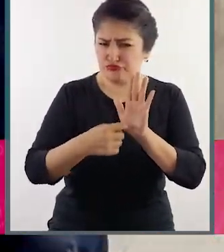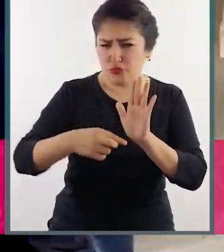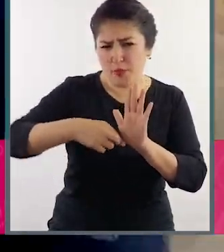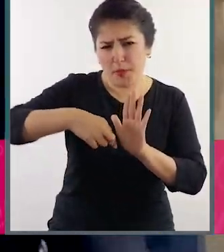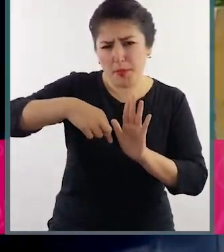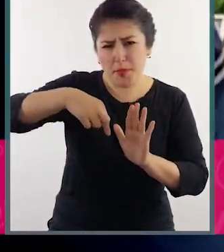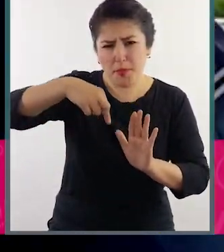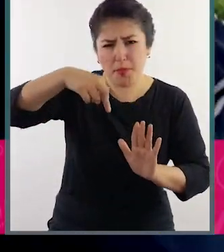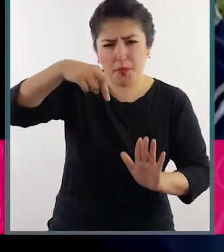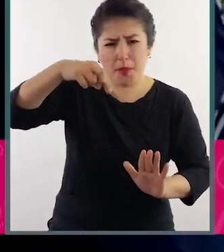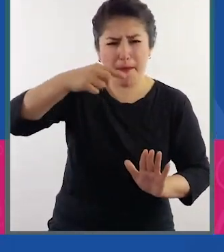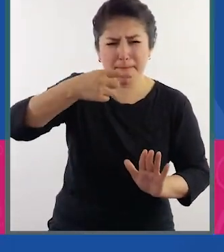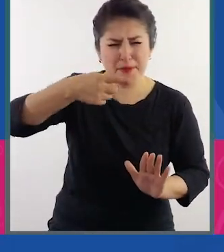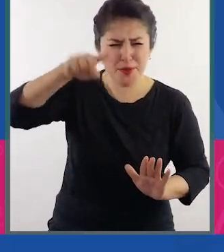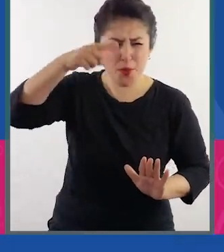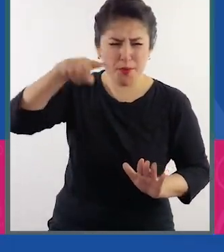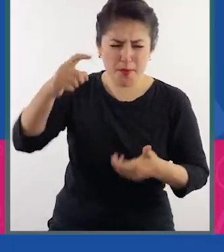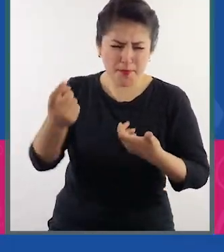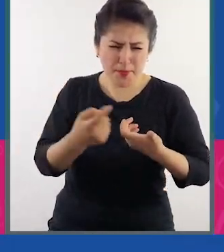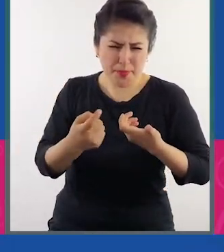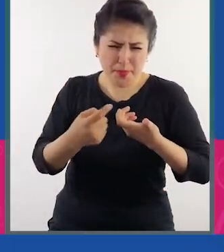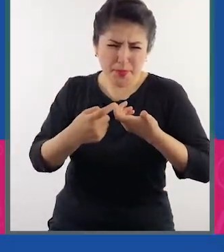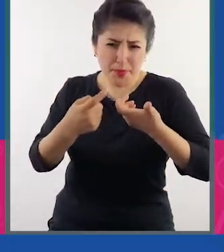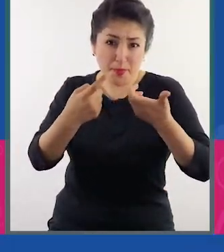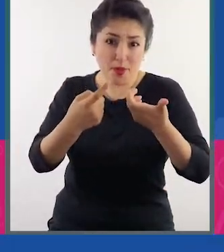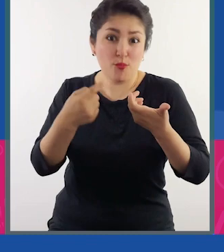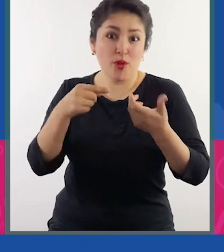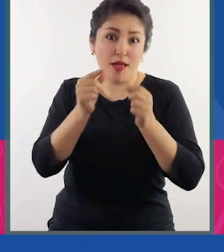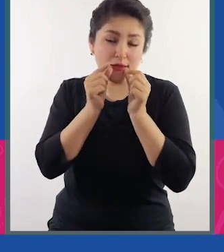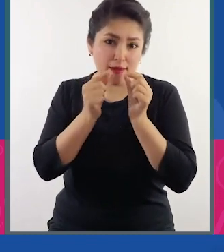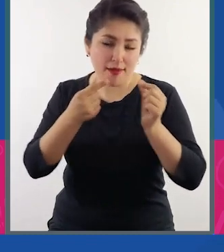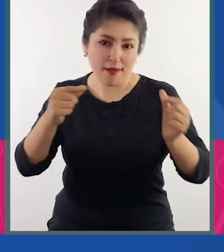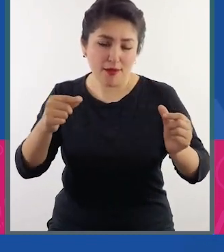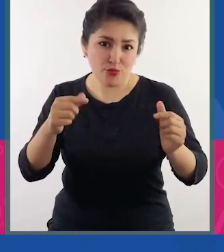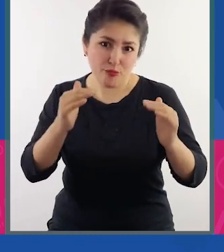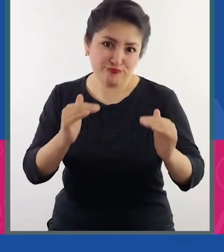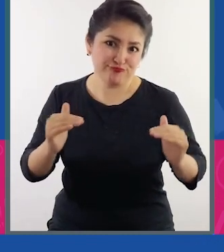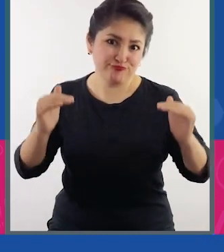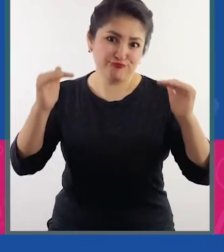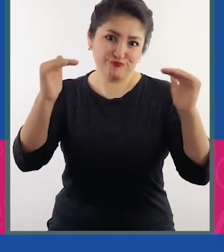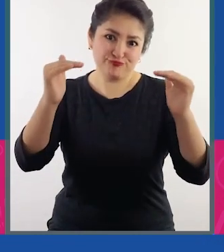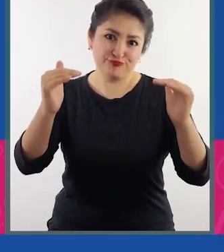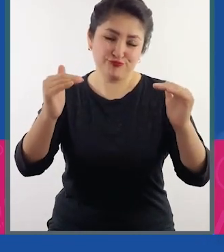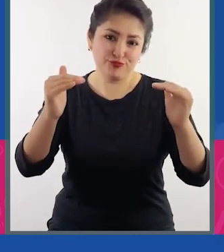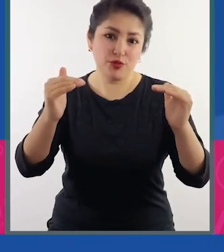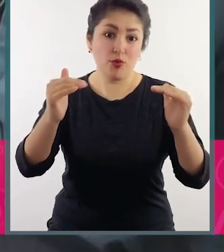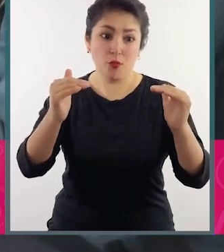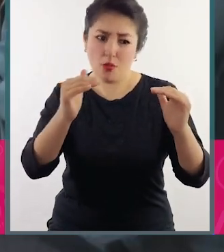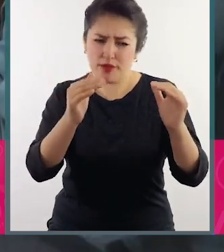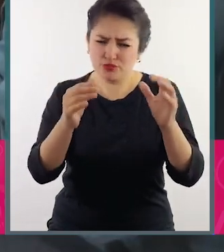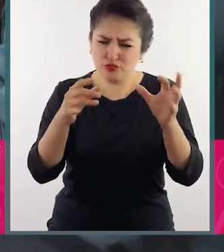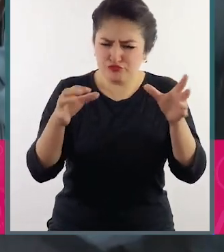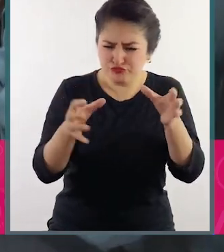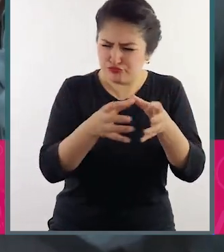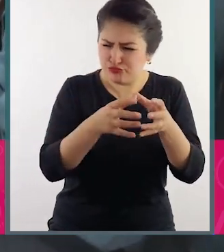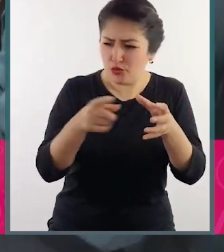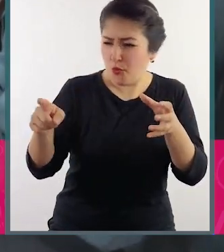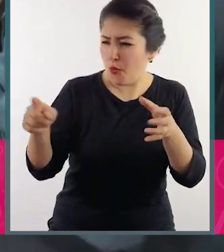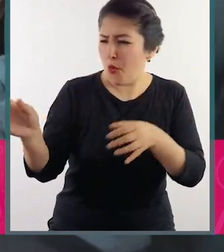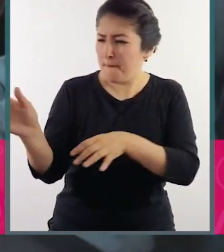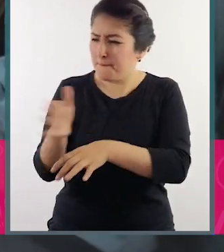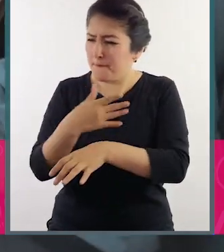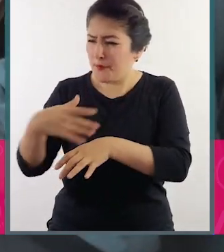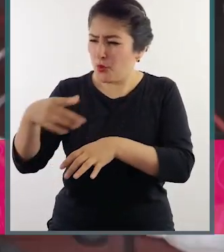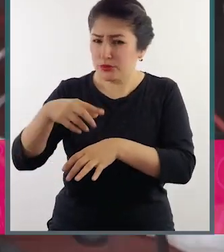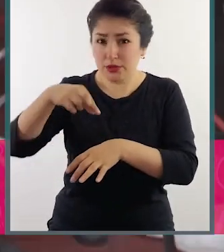sociales, donde acumula millones de seguidores por llevar al quechua a un siguiente nivel. Lo fusiona con los ritmos del